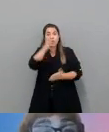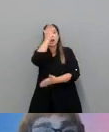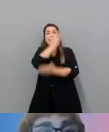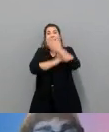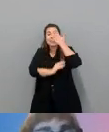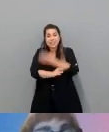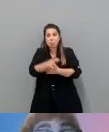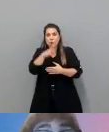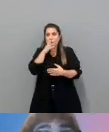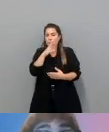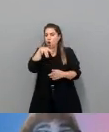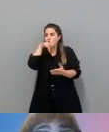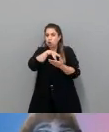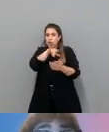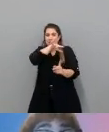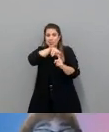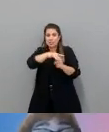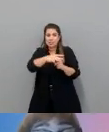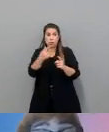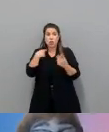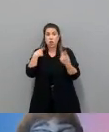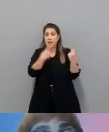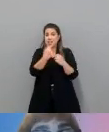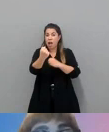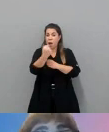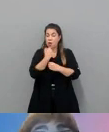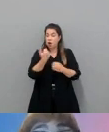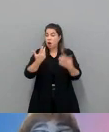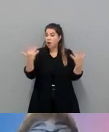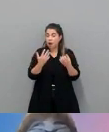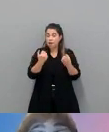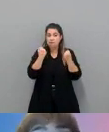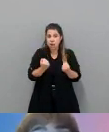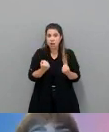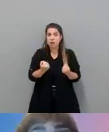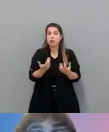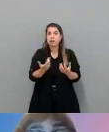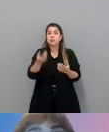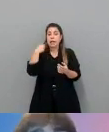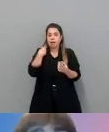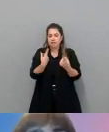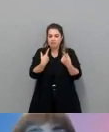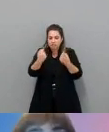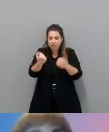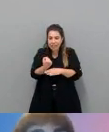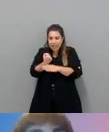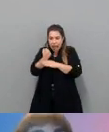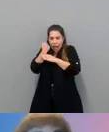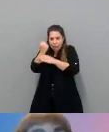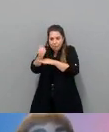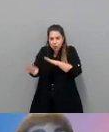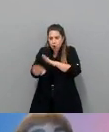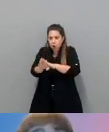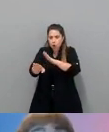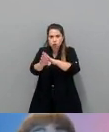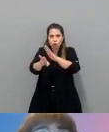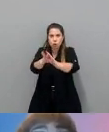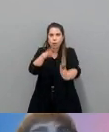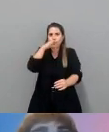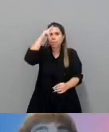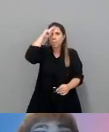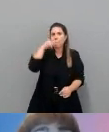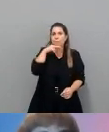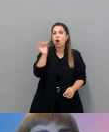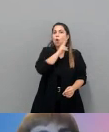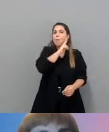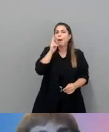su situación de grandes necesidades de apoyo, requiera el apoyo continuado y permanente por parte de progenitores. Y esto es a lo